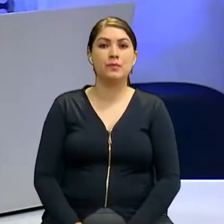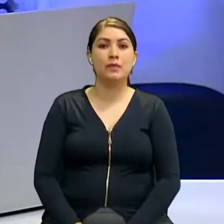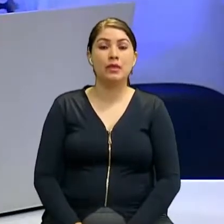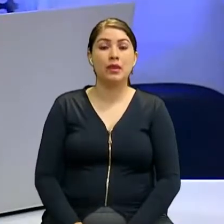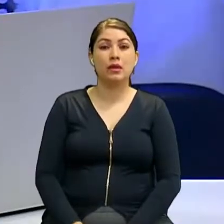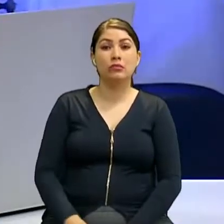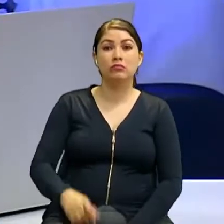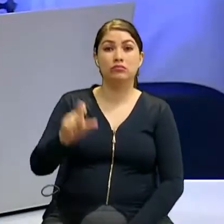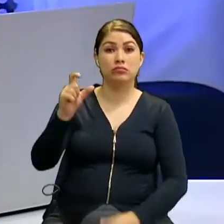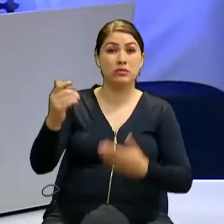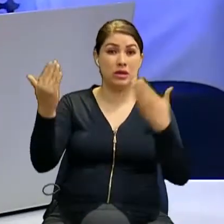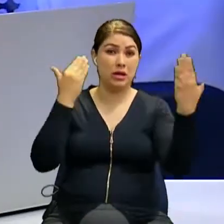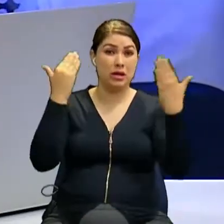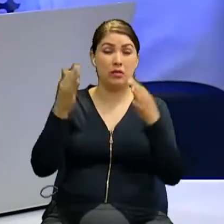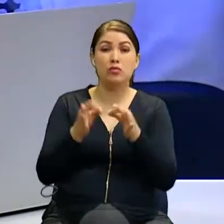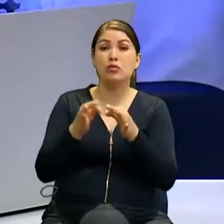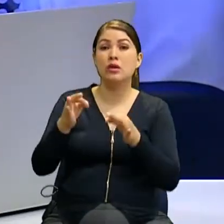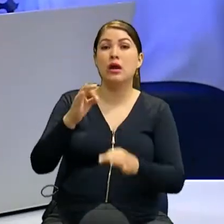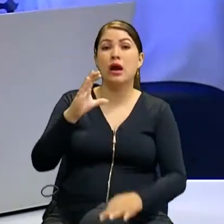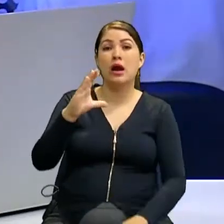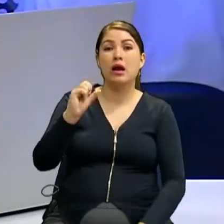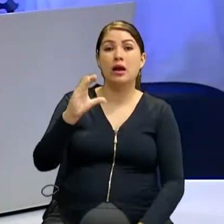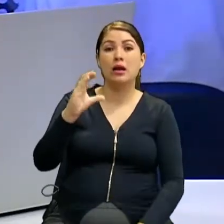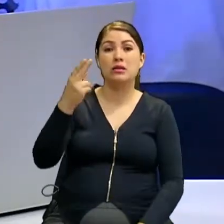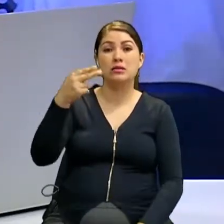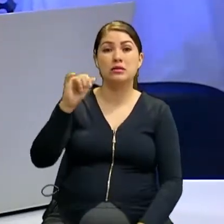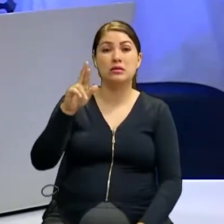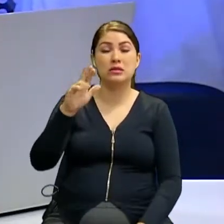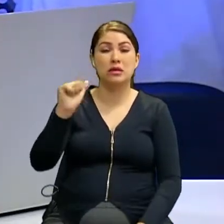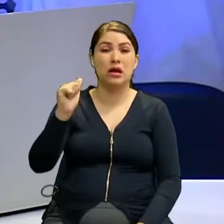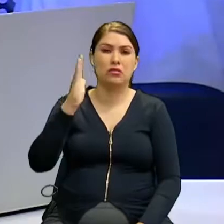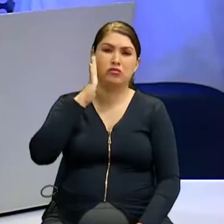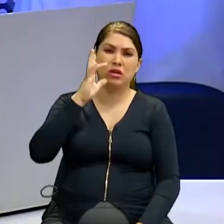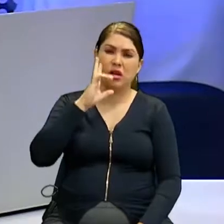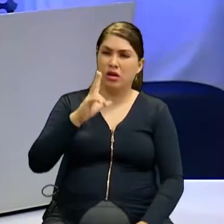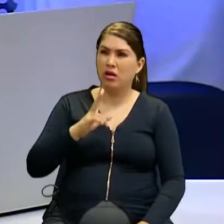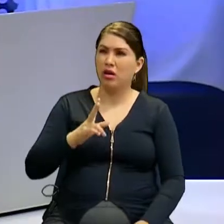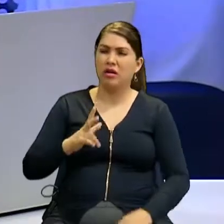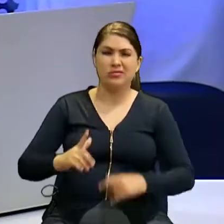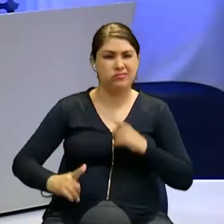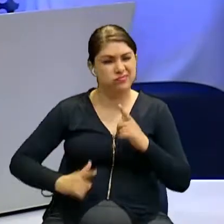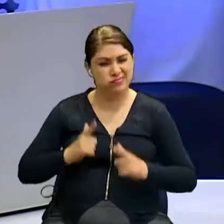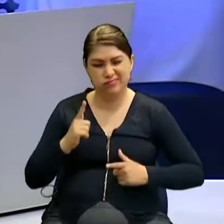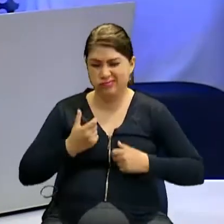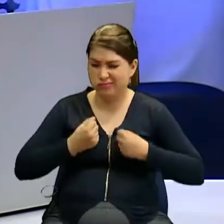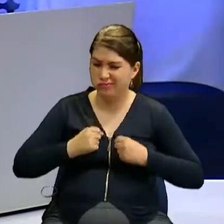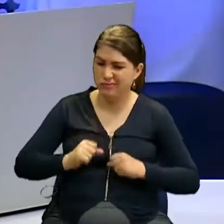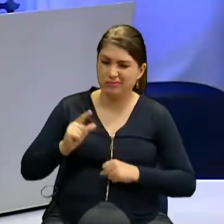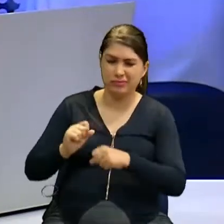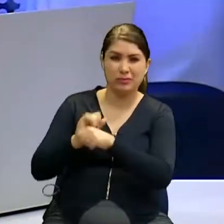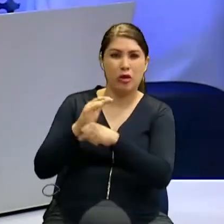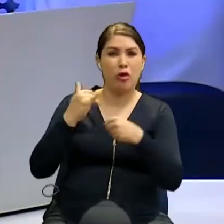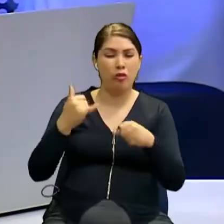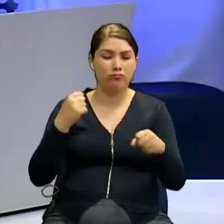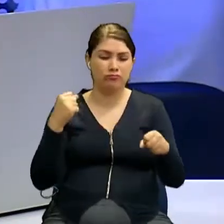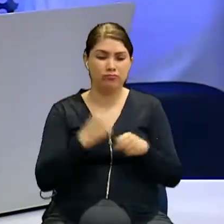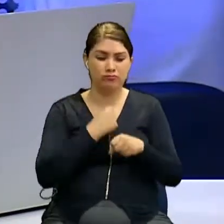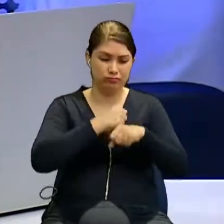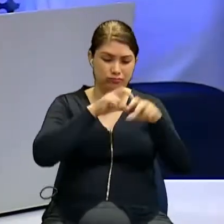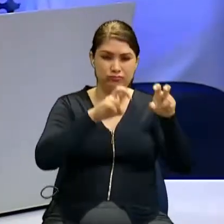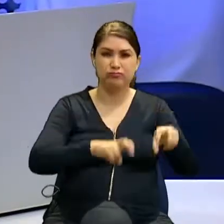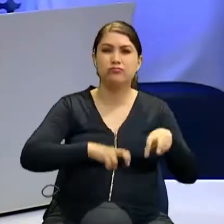Los campesinos del municipio de Cáchira, norte de Santander, no se rinden ante las adversidades de la pandemia. Hoy trabajan en la producción